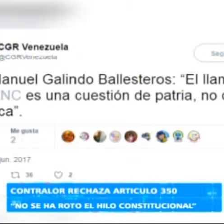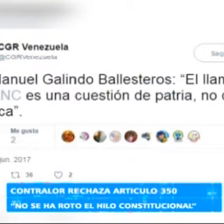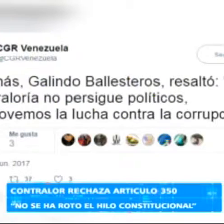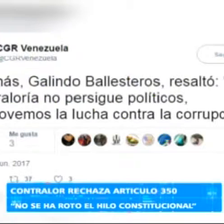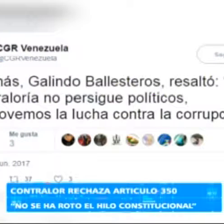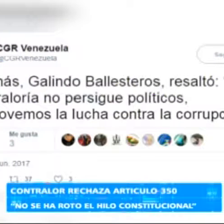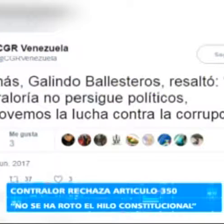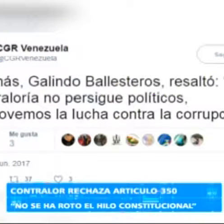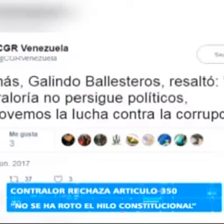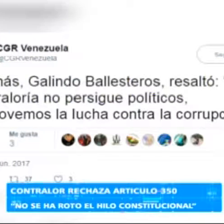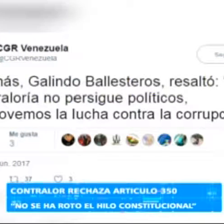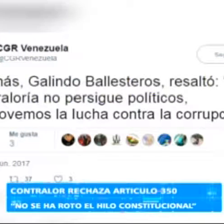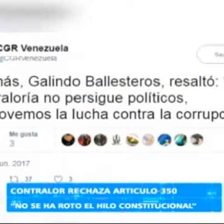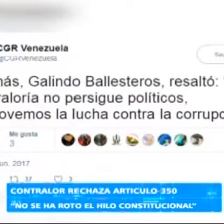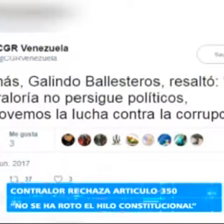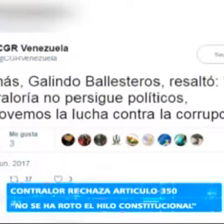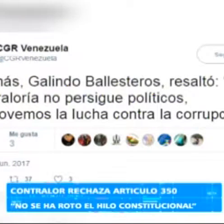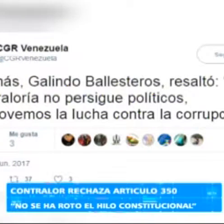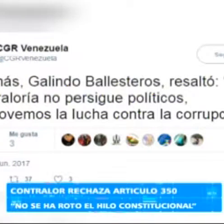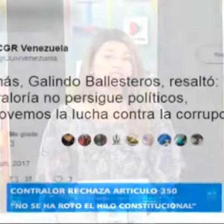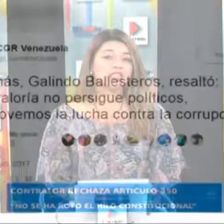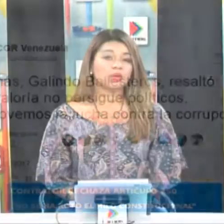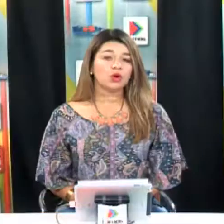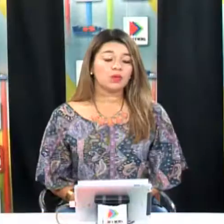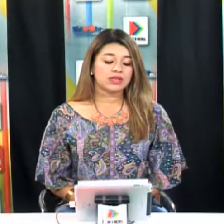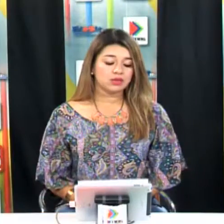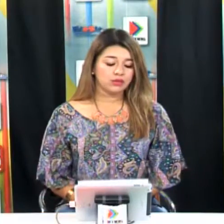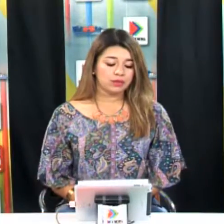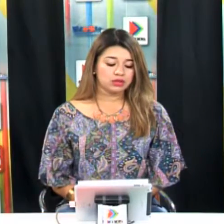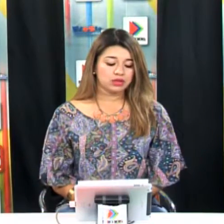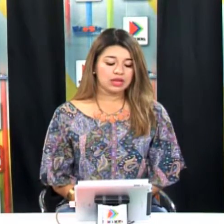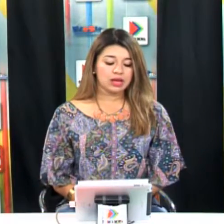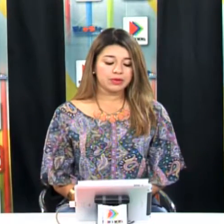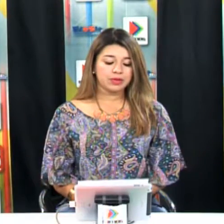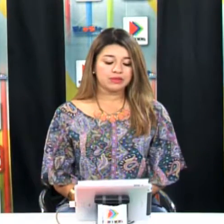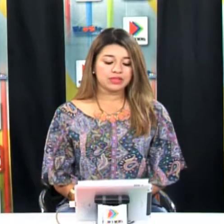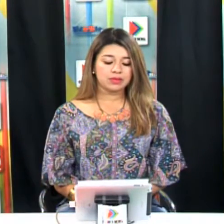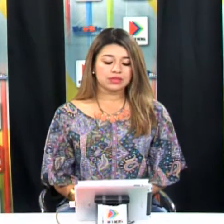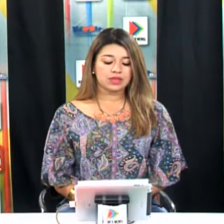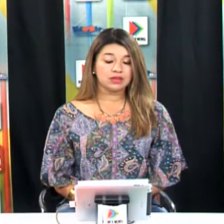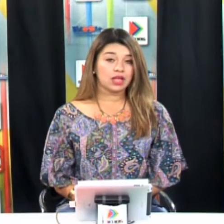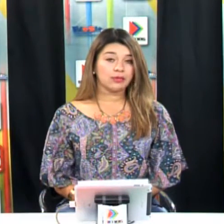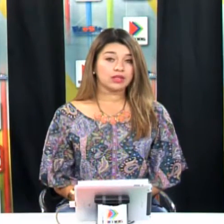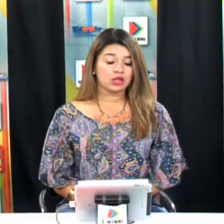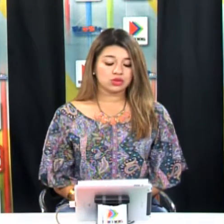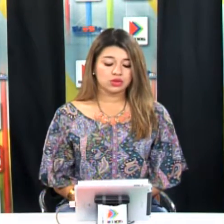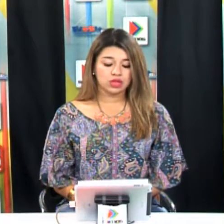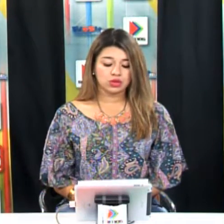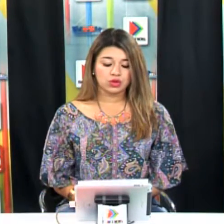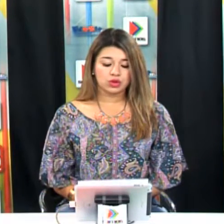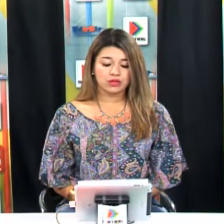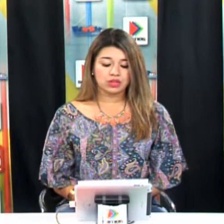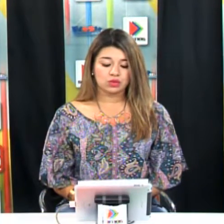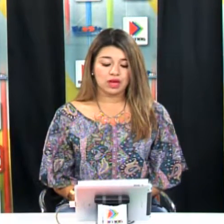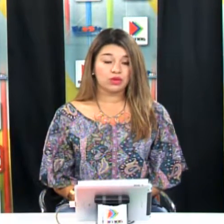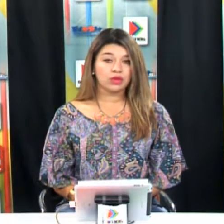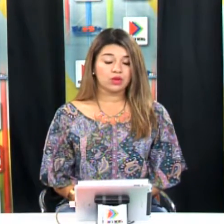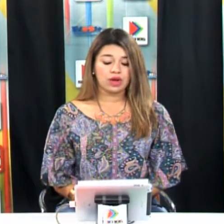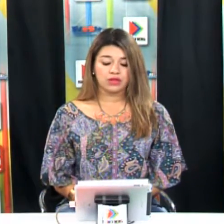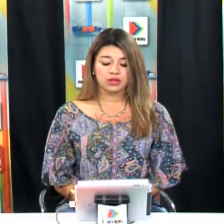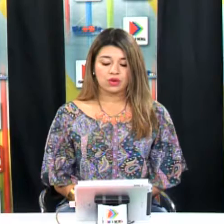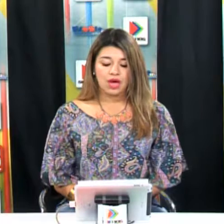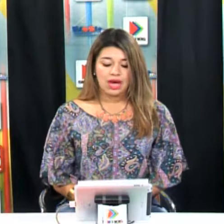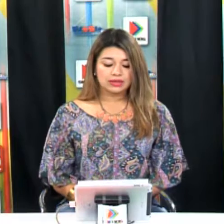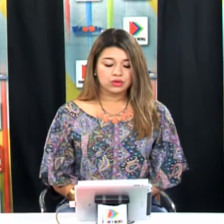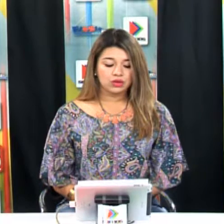la anticorrupción. Y nosotros avanzamos con más información, y es que el primer vicepresidente del Partido Socialista Unido de Venezuela, Diosdado